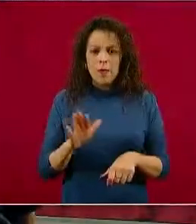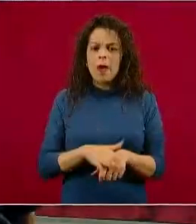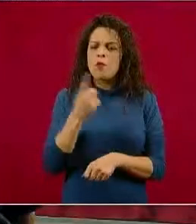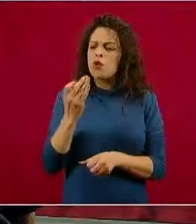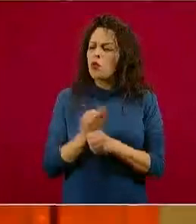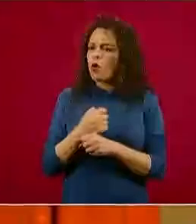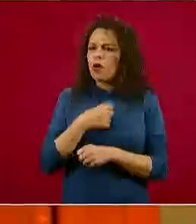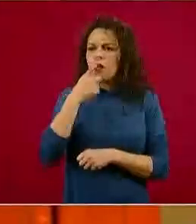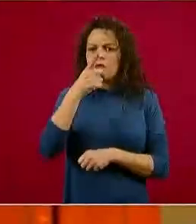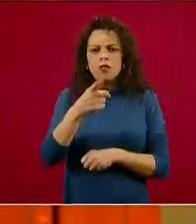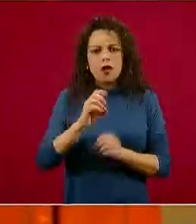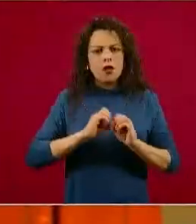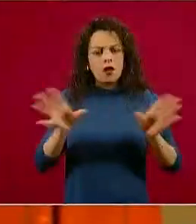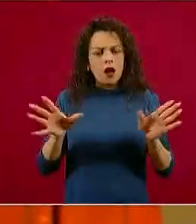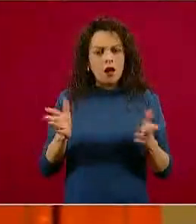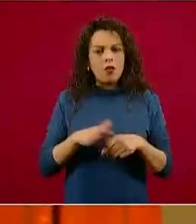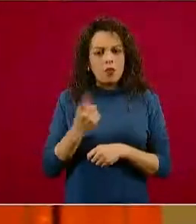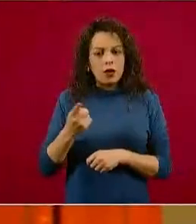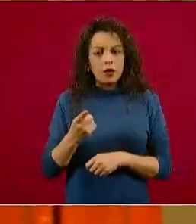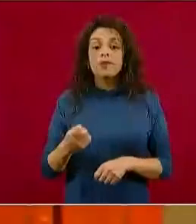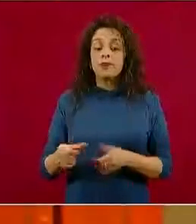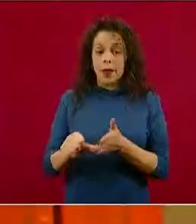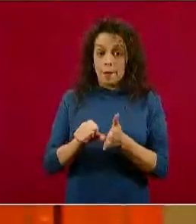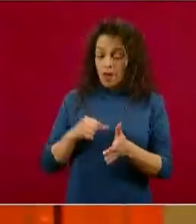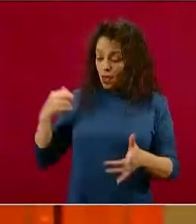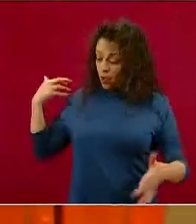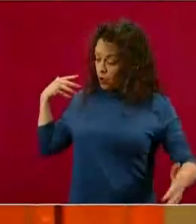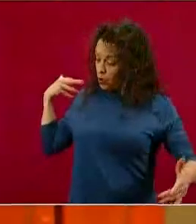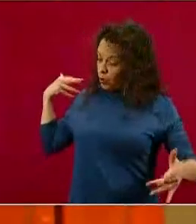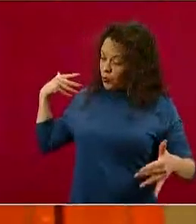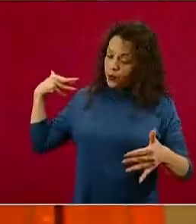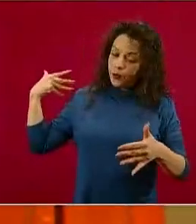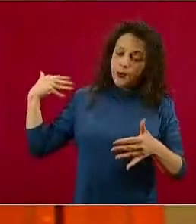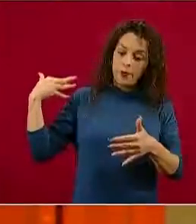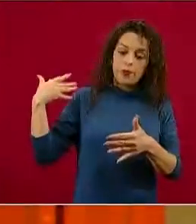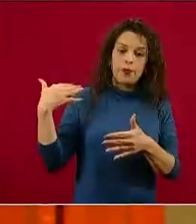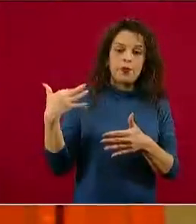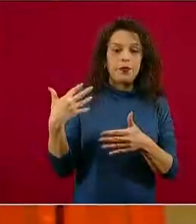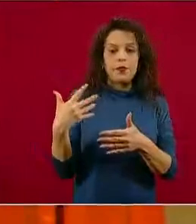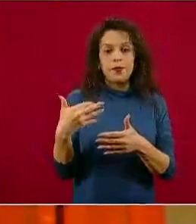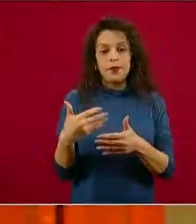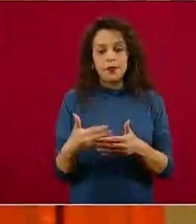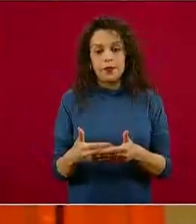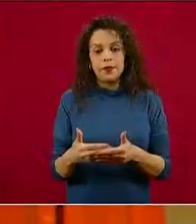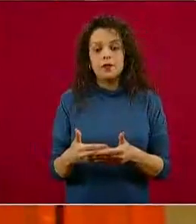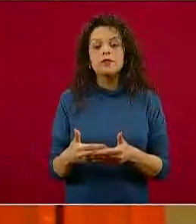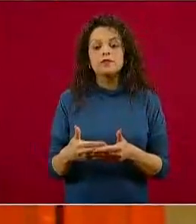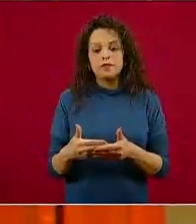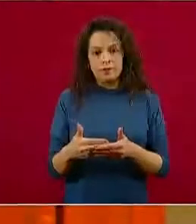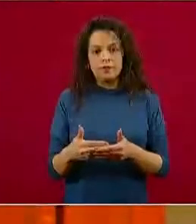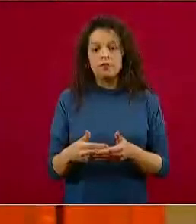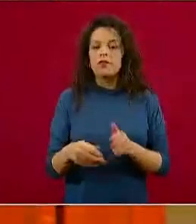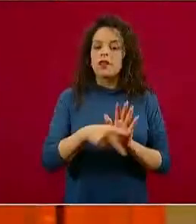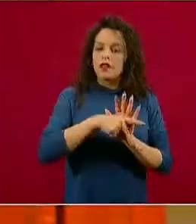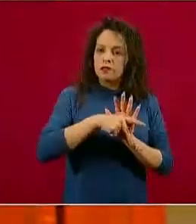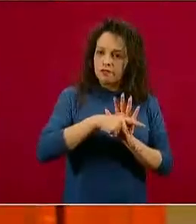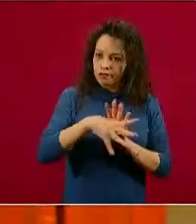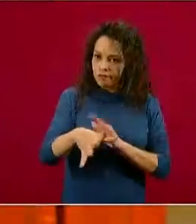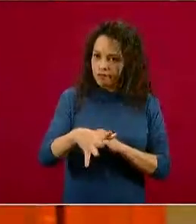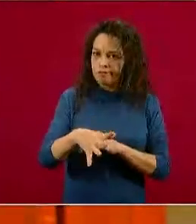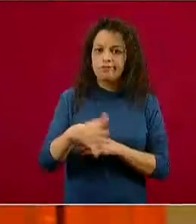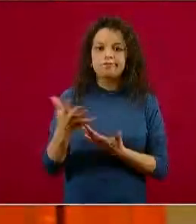aquí? Porque a lo largo de todos estos meses es común que aparezcan en los medios de información nacionales